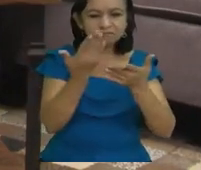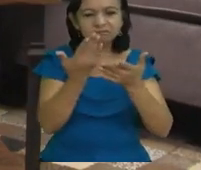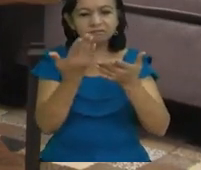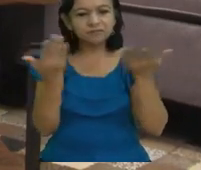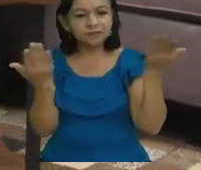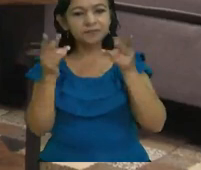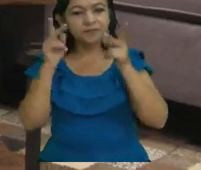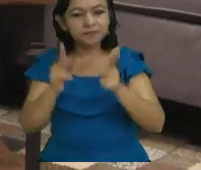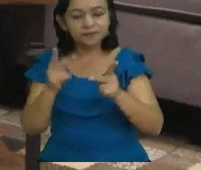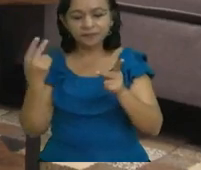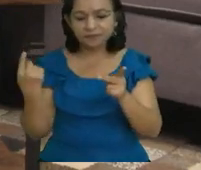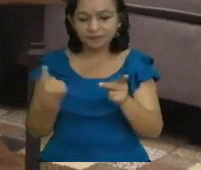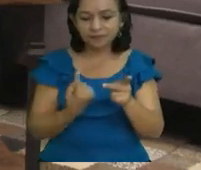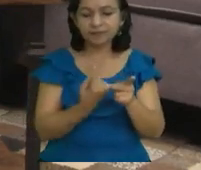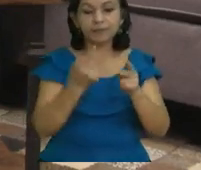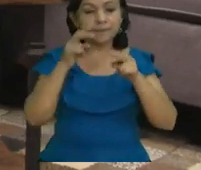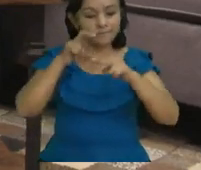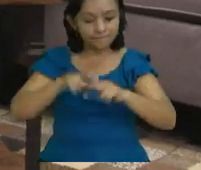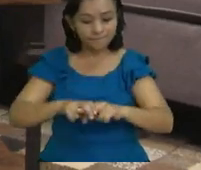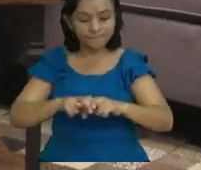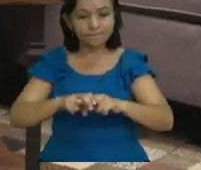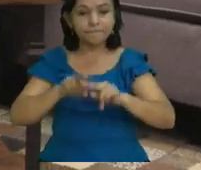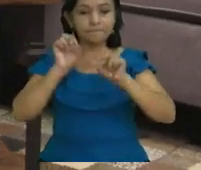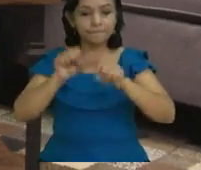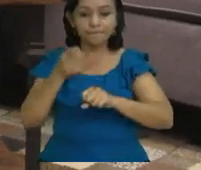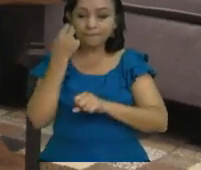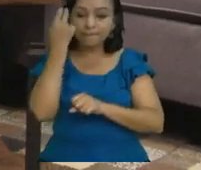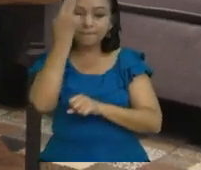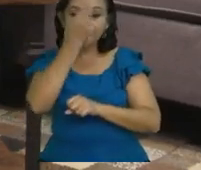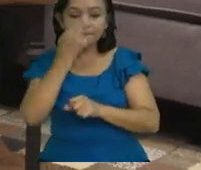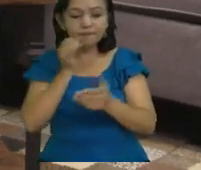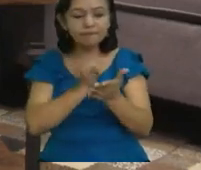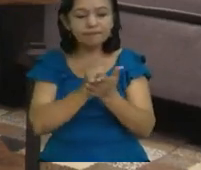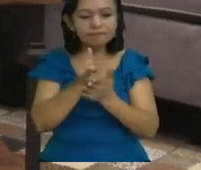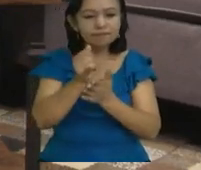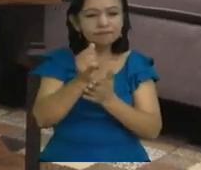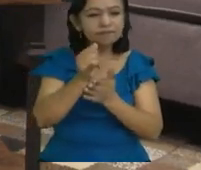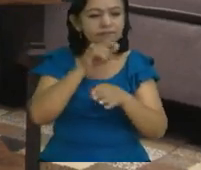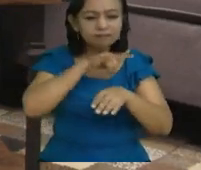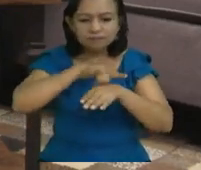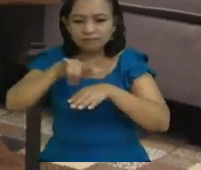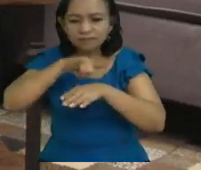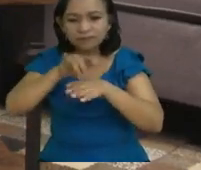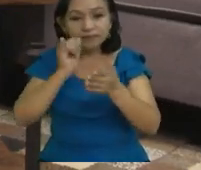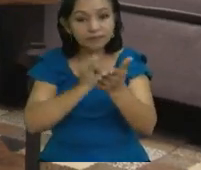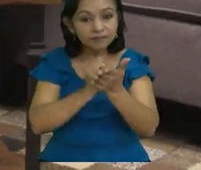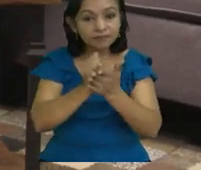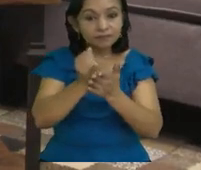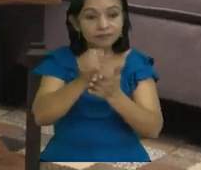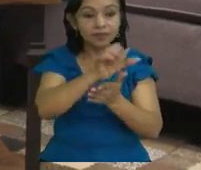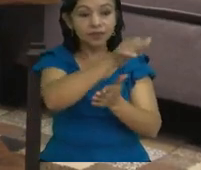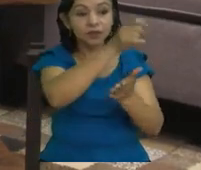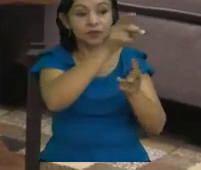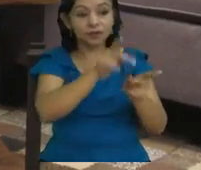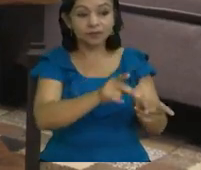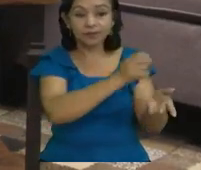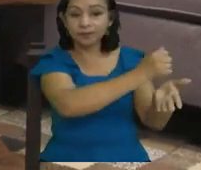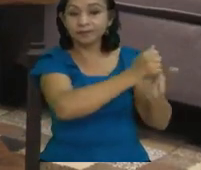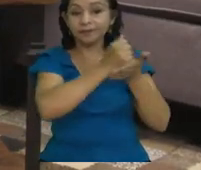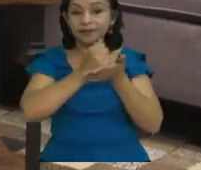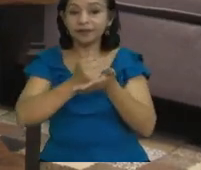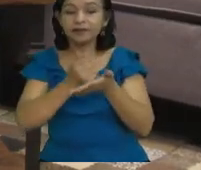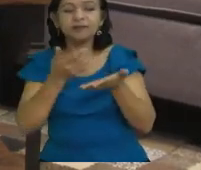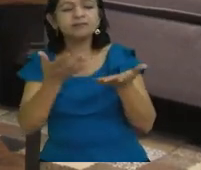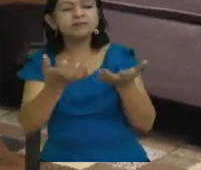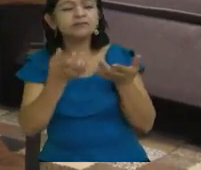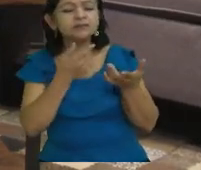donde el productor puede llegar y puede acceder a buscar obviamente con la ayuda de un técnico que va a estar ahí,